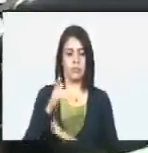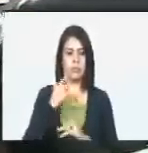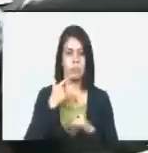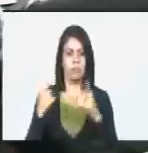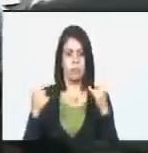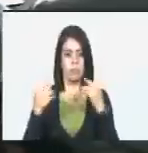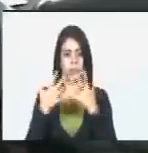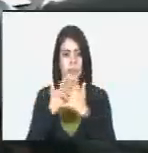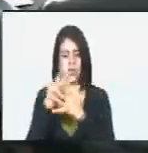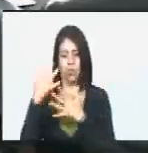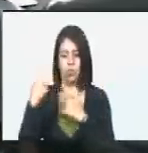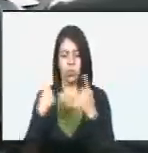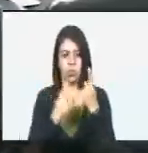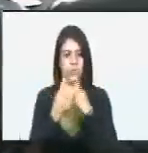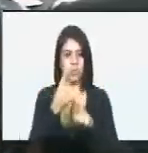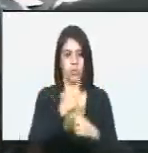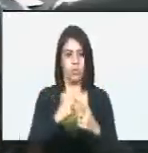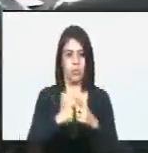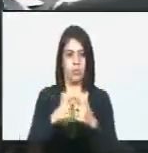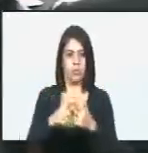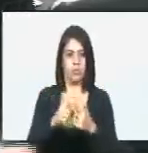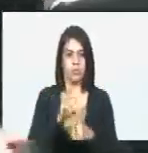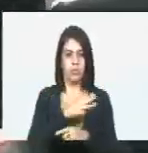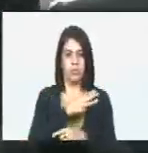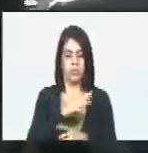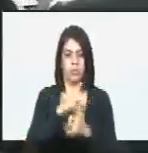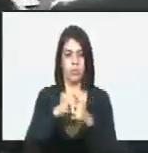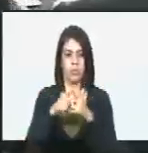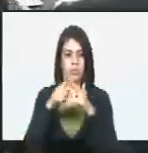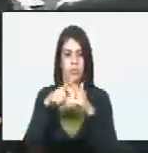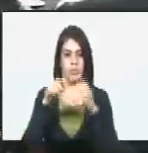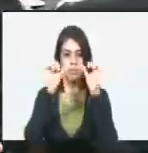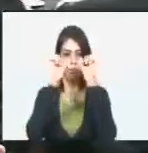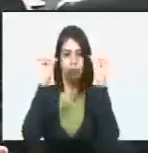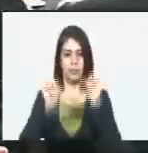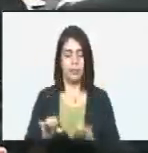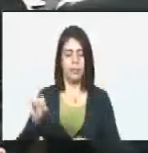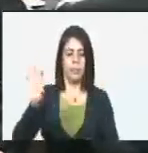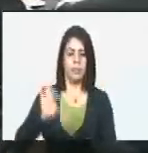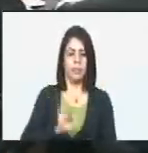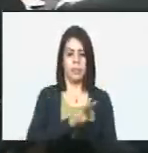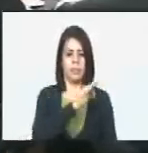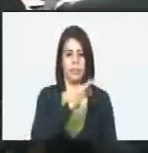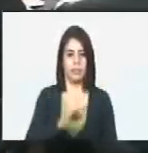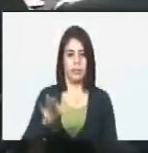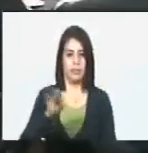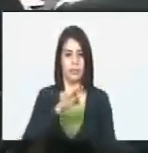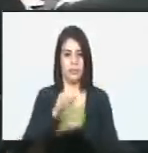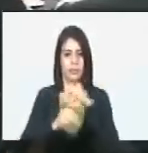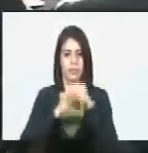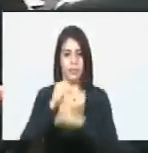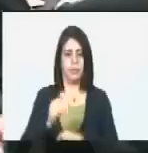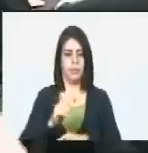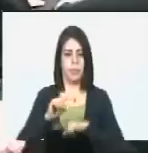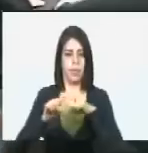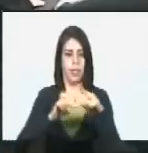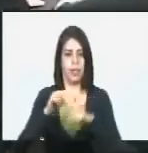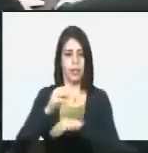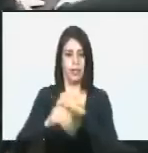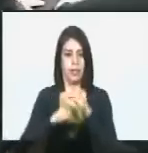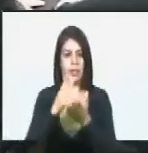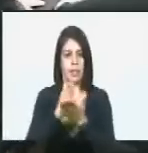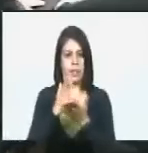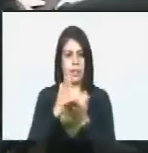entre los músicos del sistema de orquesta, ejecutando con tanta destreza